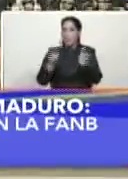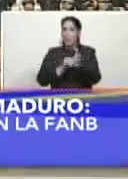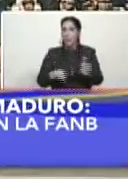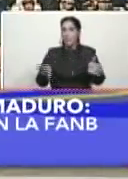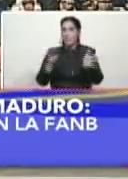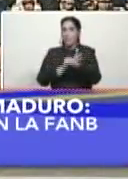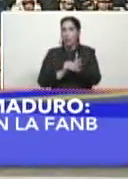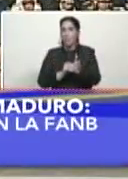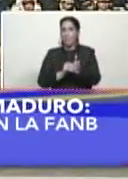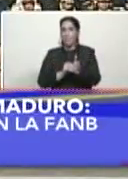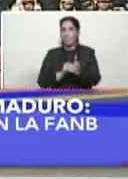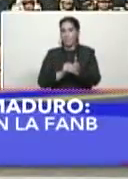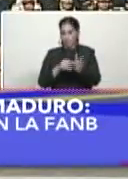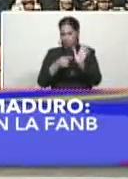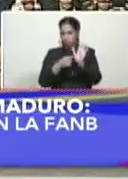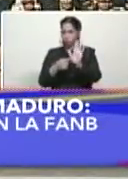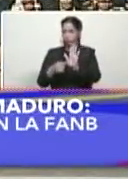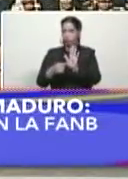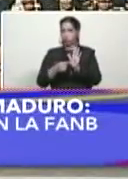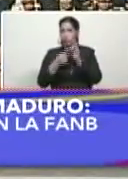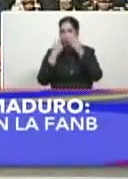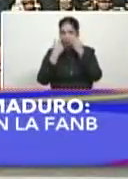Para muestra un botón.